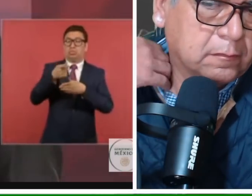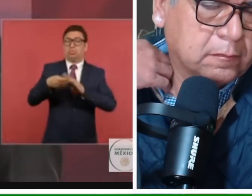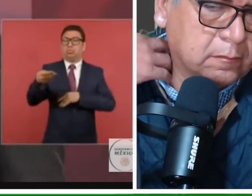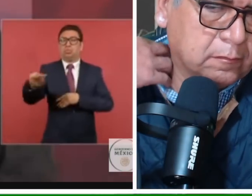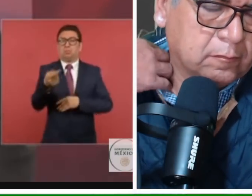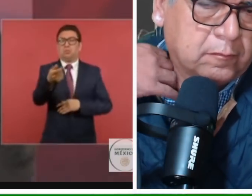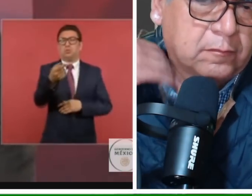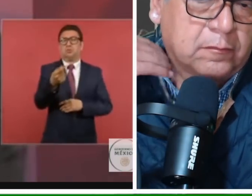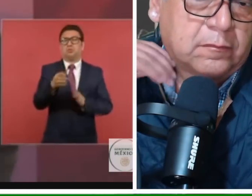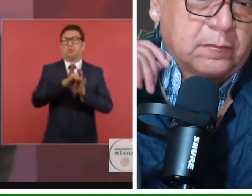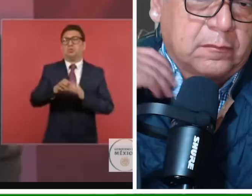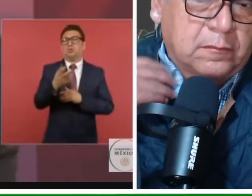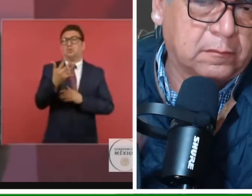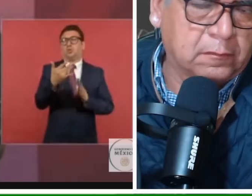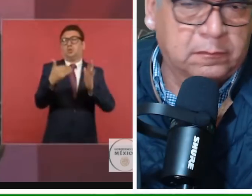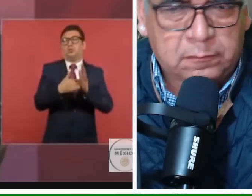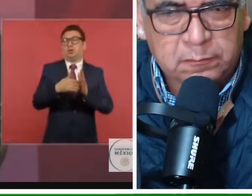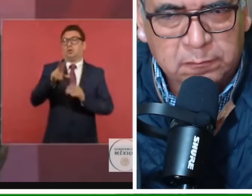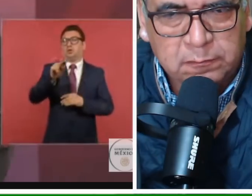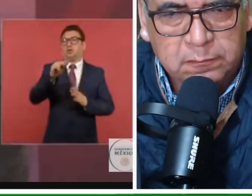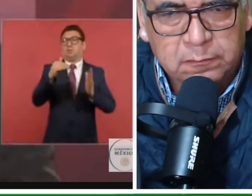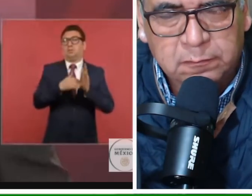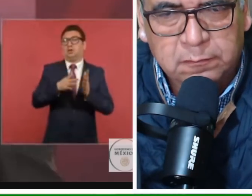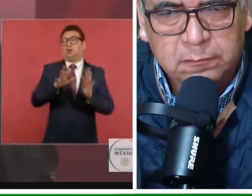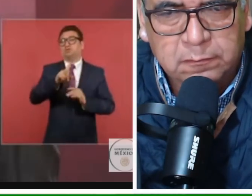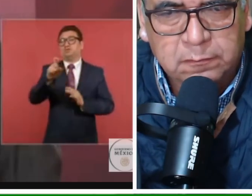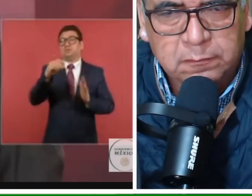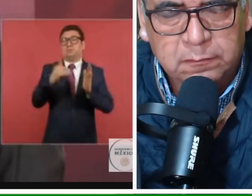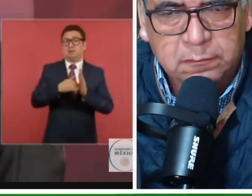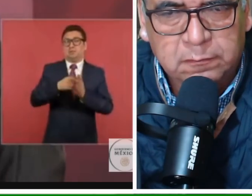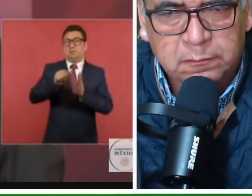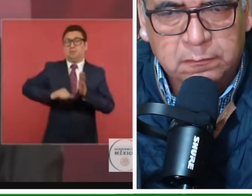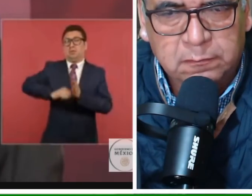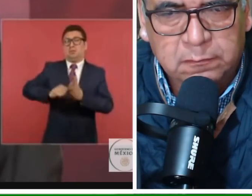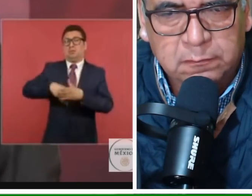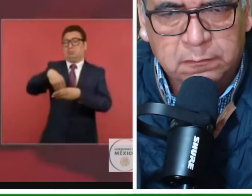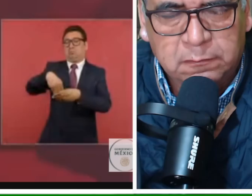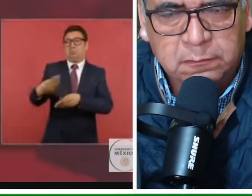de 50 mil, de 80 mil, de 100 mil pesos mensuales? ¿Y eso bien